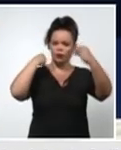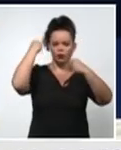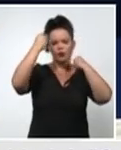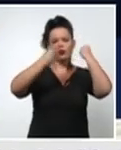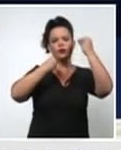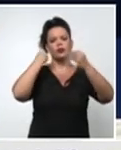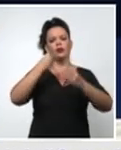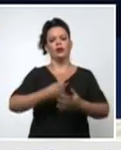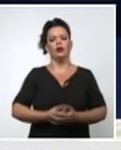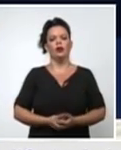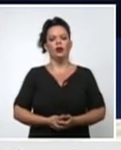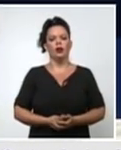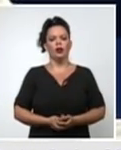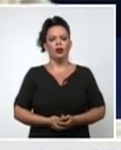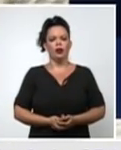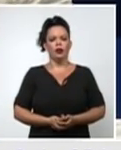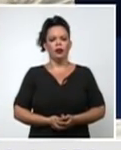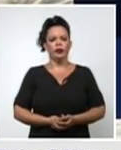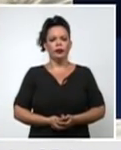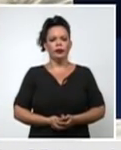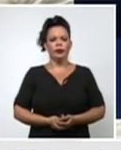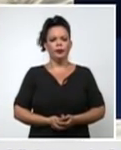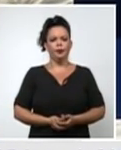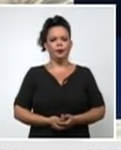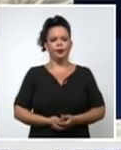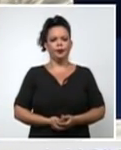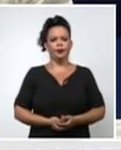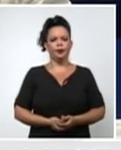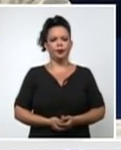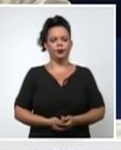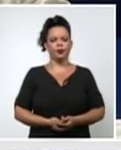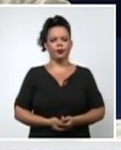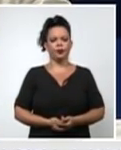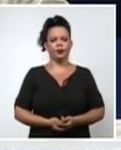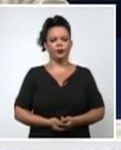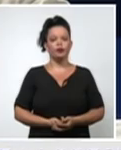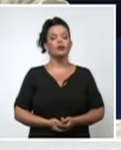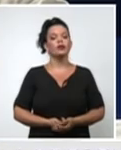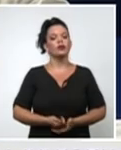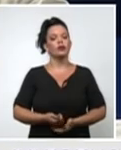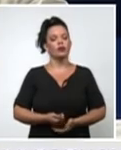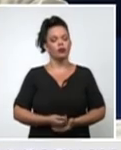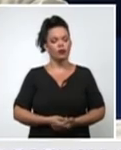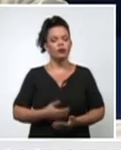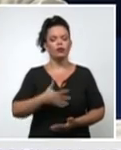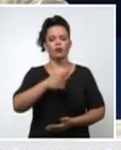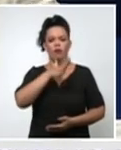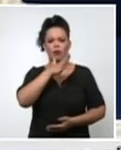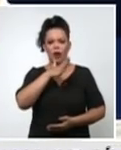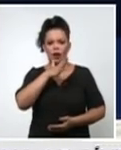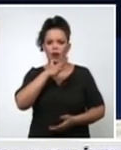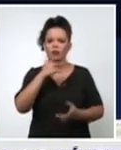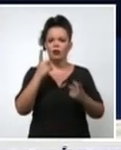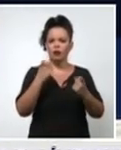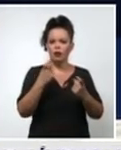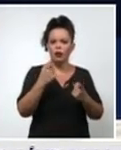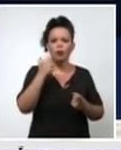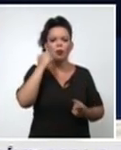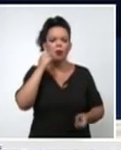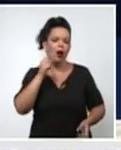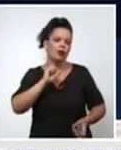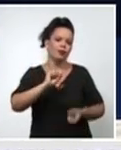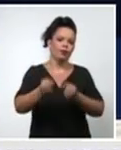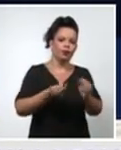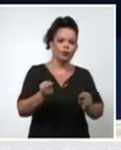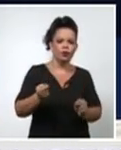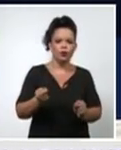Creo que tenemos que exigir un poco más, exigir por los